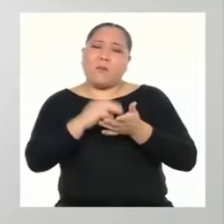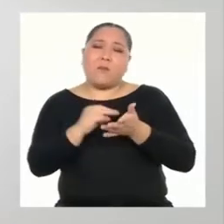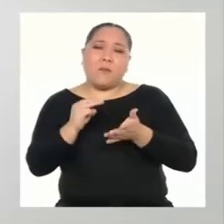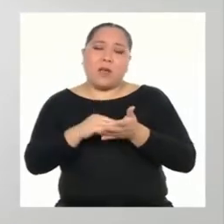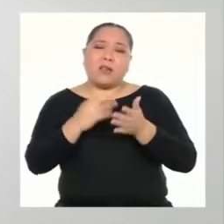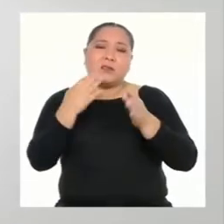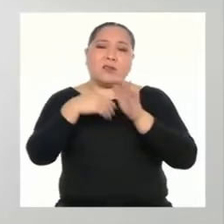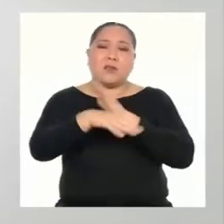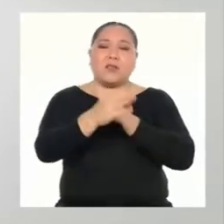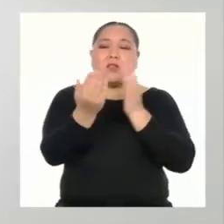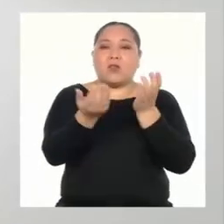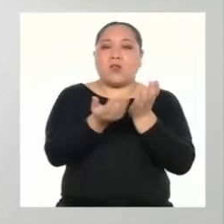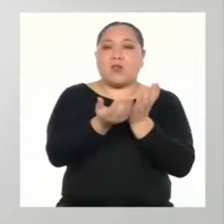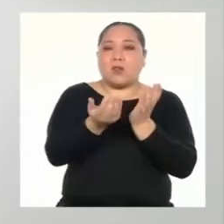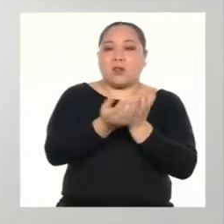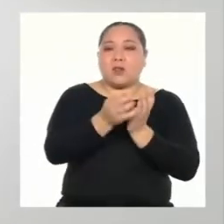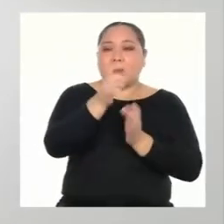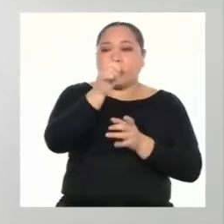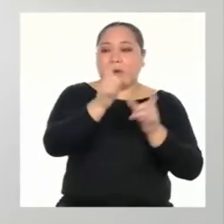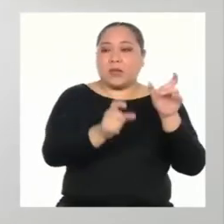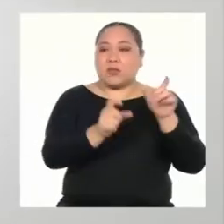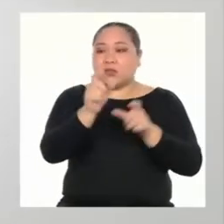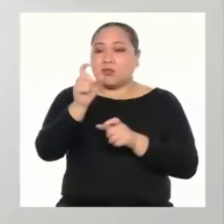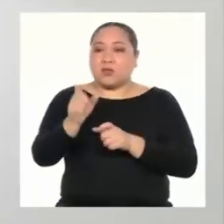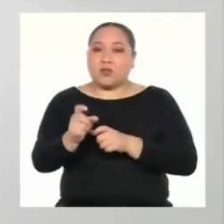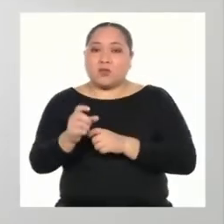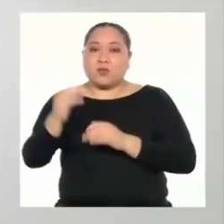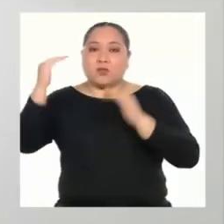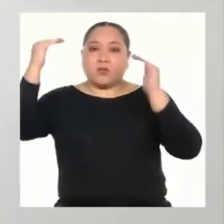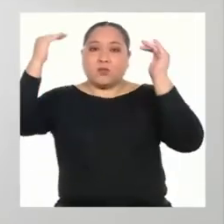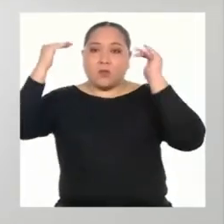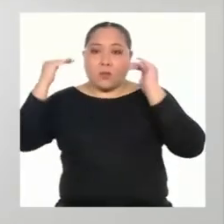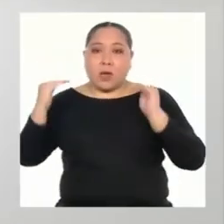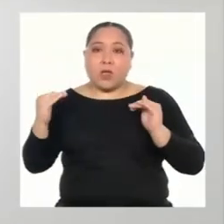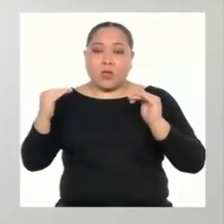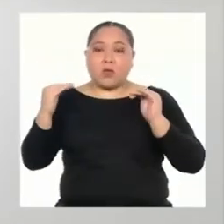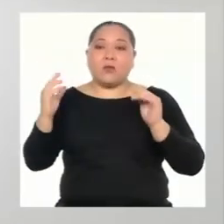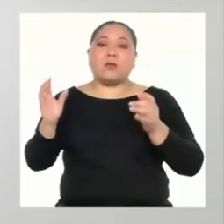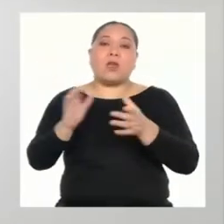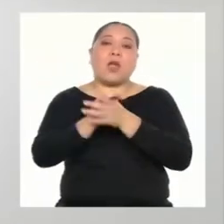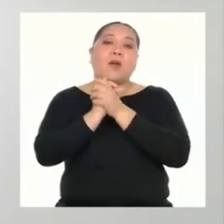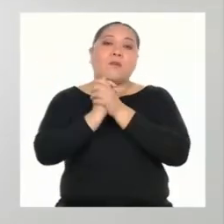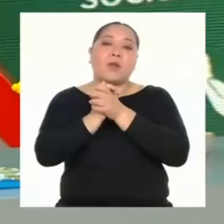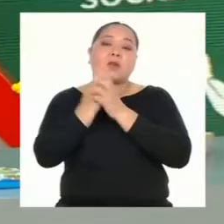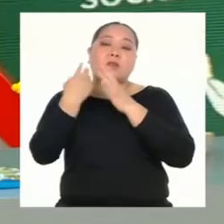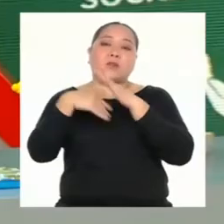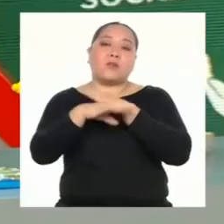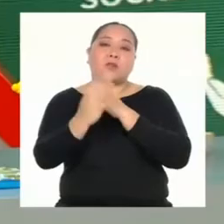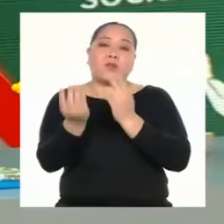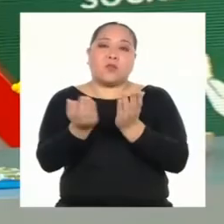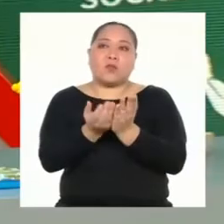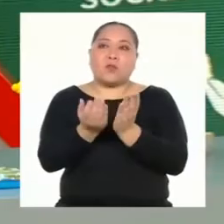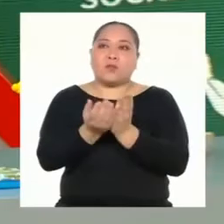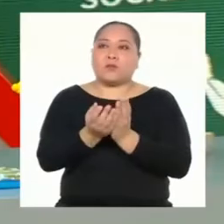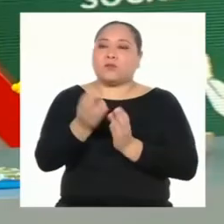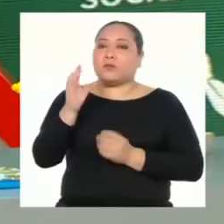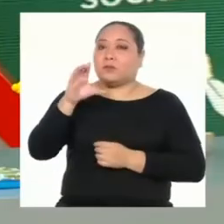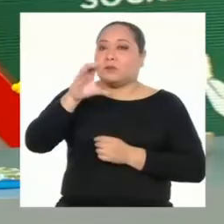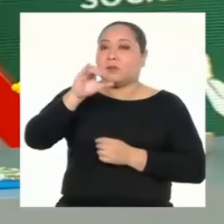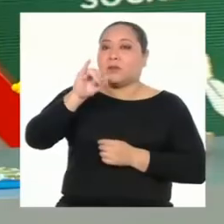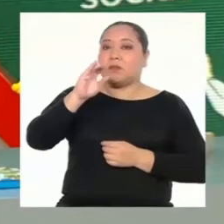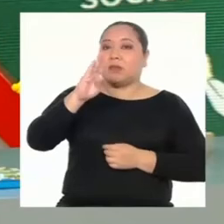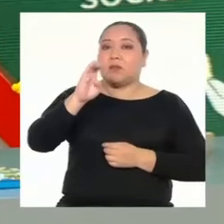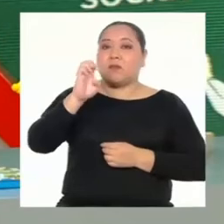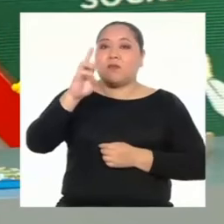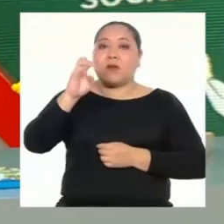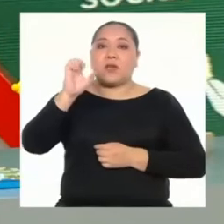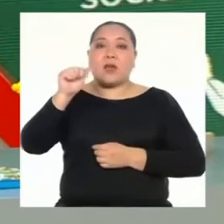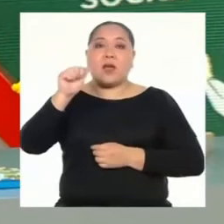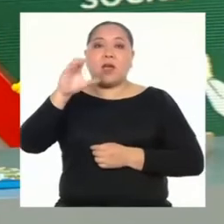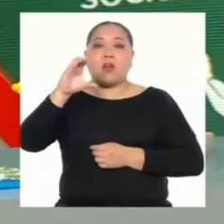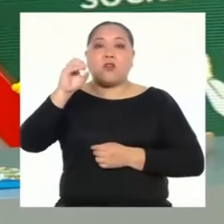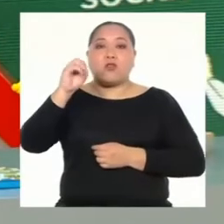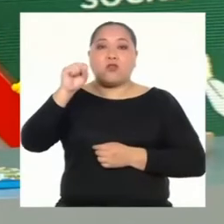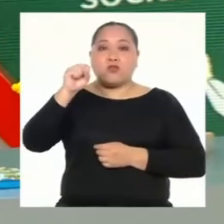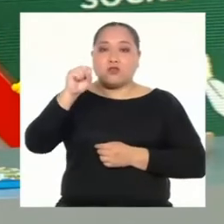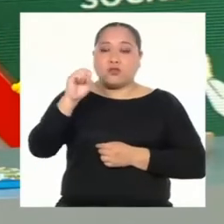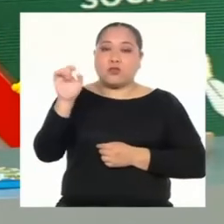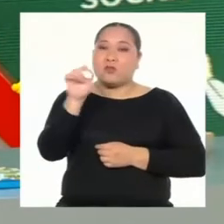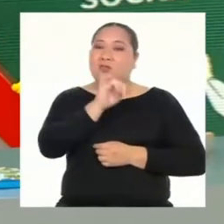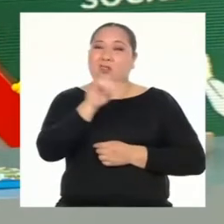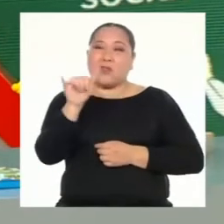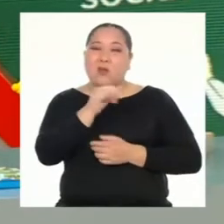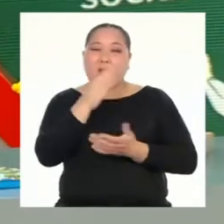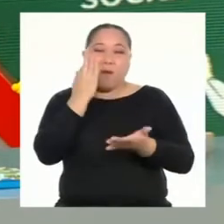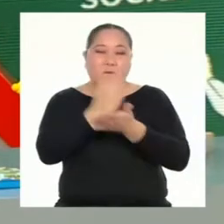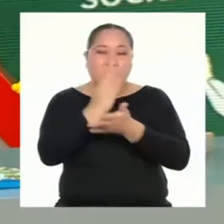el acosador y la víctima suelen ser menores y compañeros de colegio. El ciberacoso es una extensión del